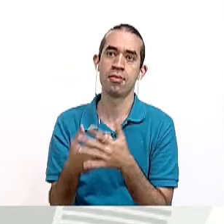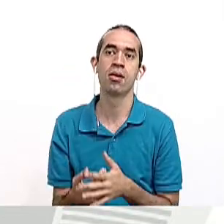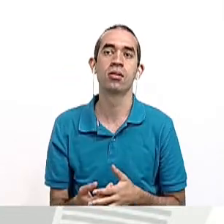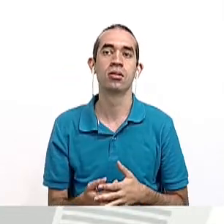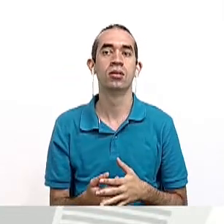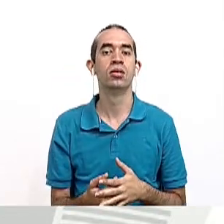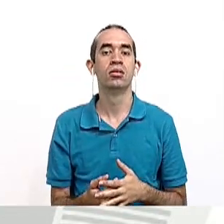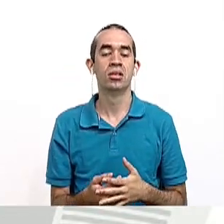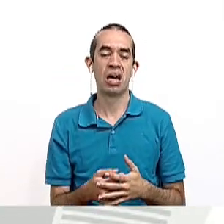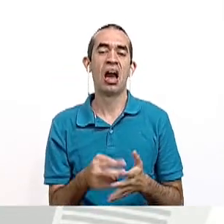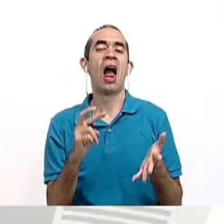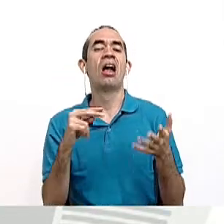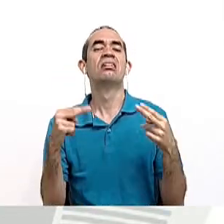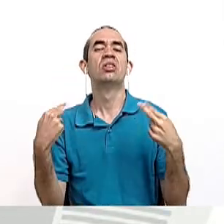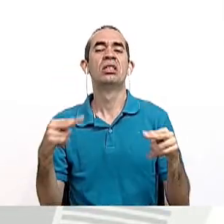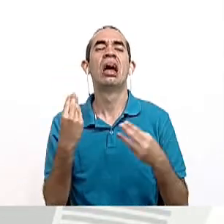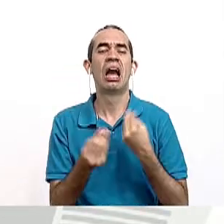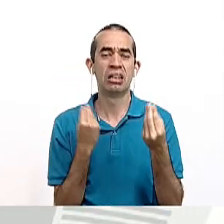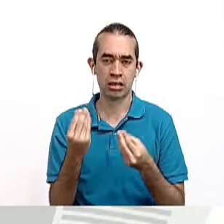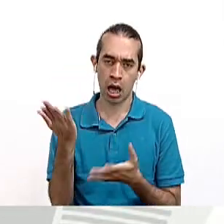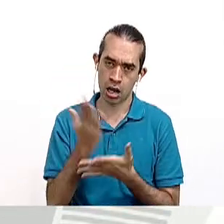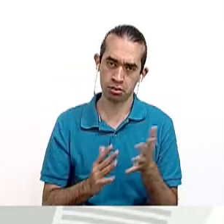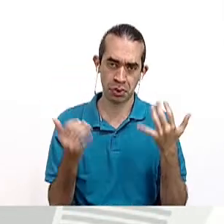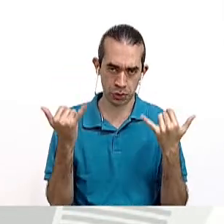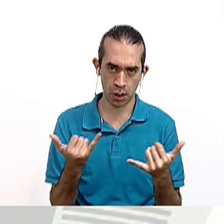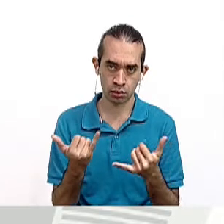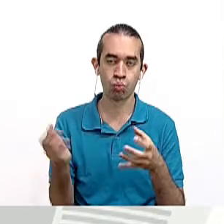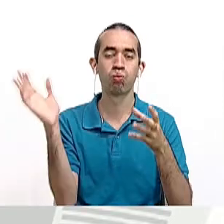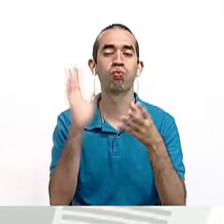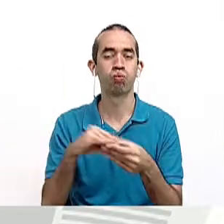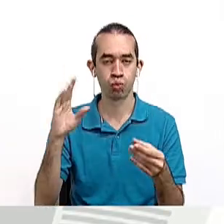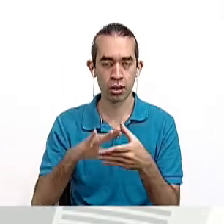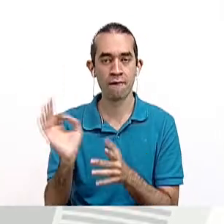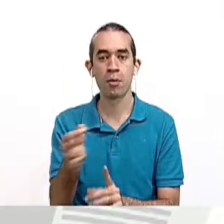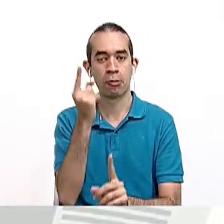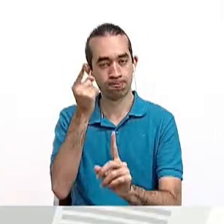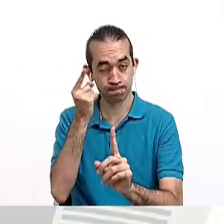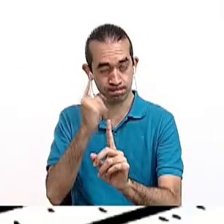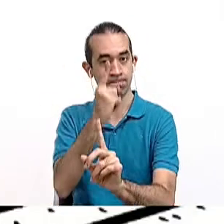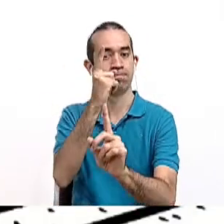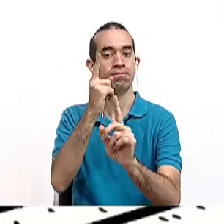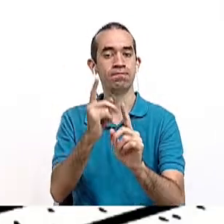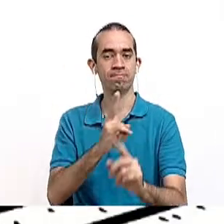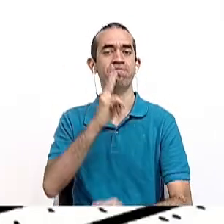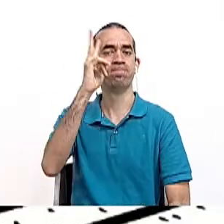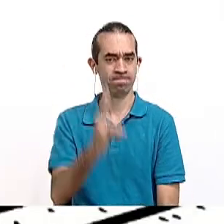Relata un acontecimiento de actualidad de la forma más objetiva y veraz posible.